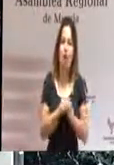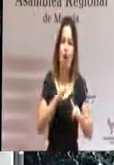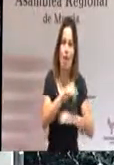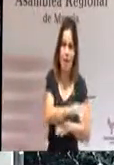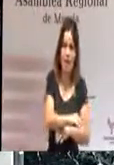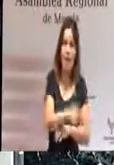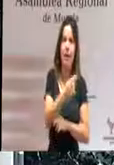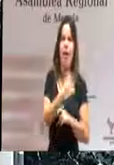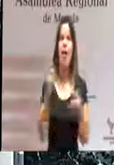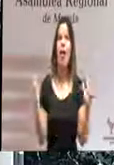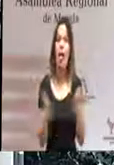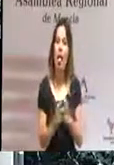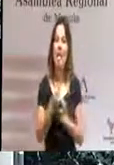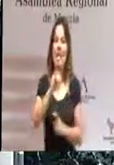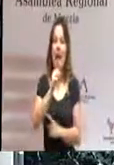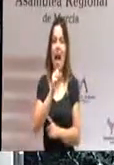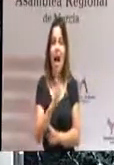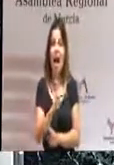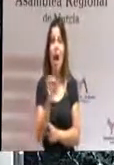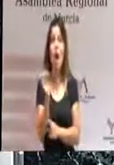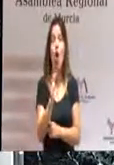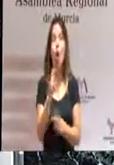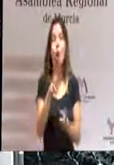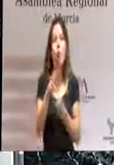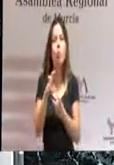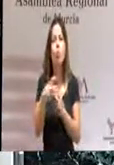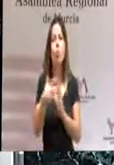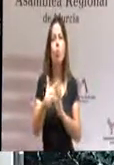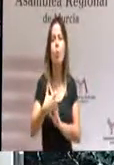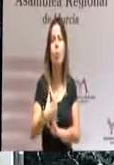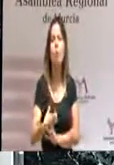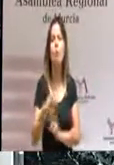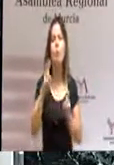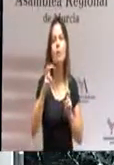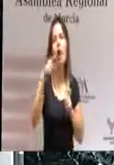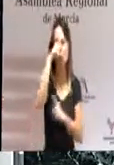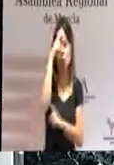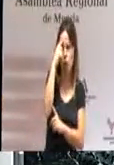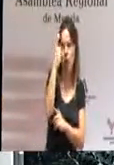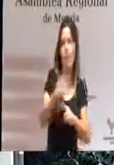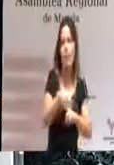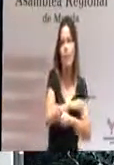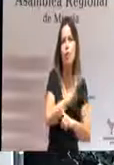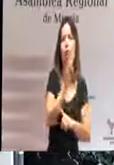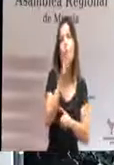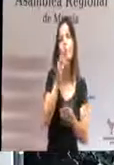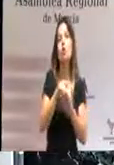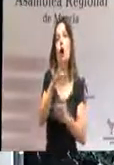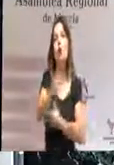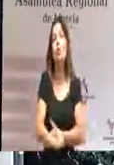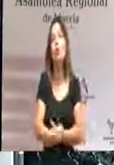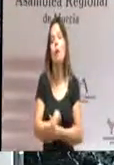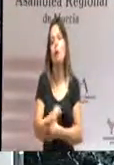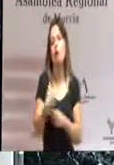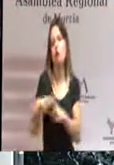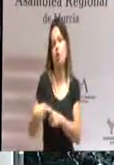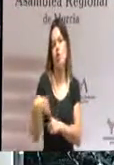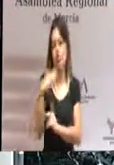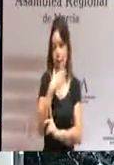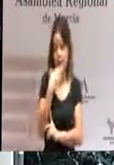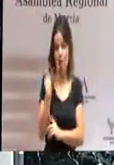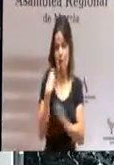la reducción del IAE o las deducciones en materia cultural, deportiva o por la compra de material escolar. Unas